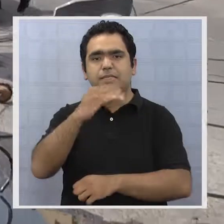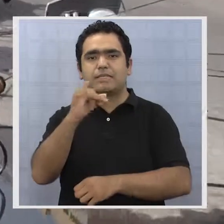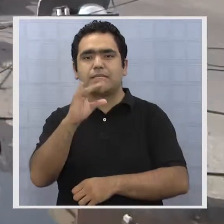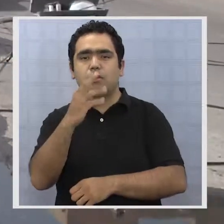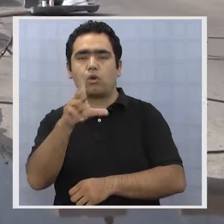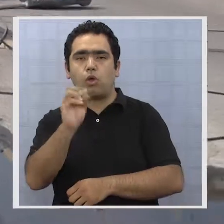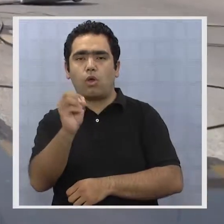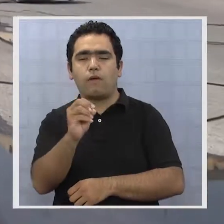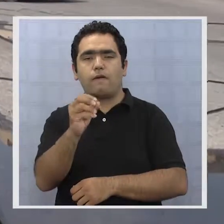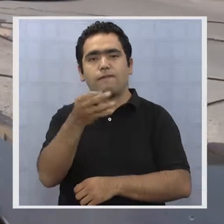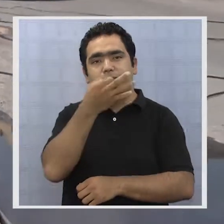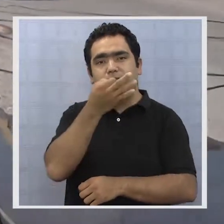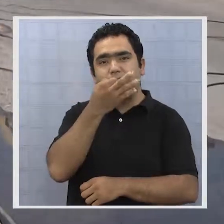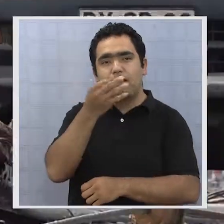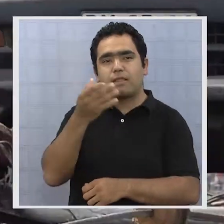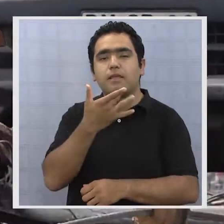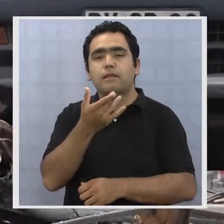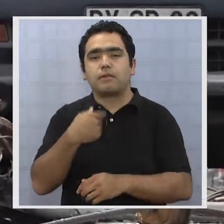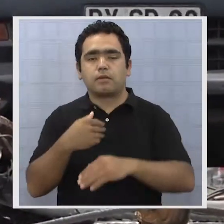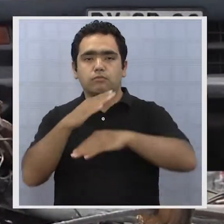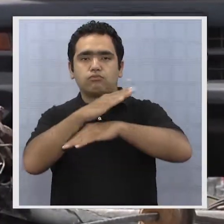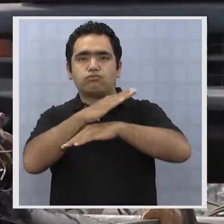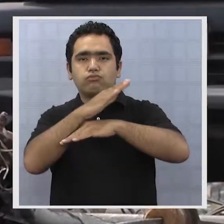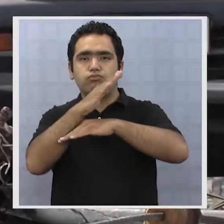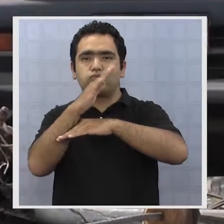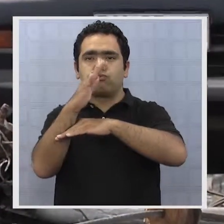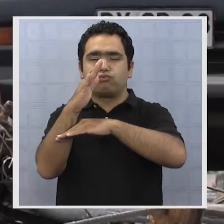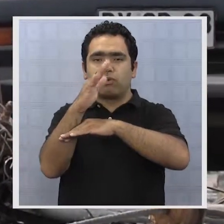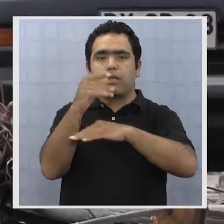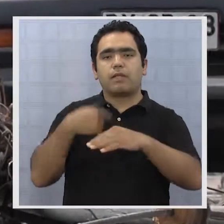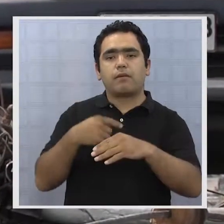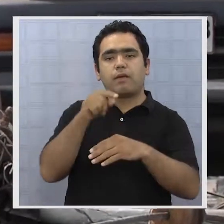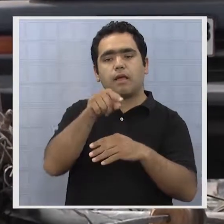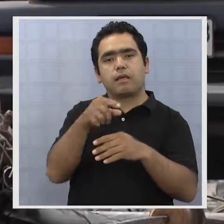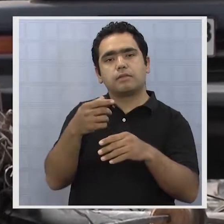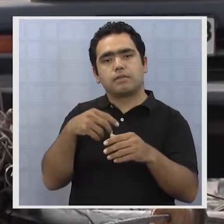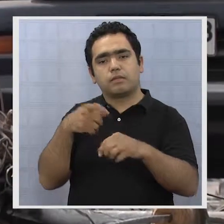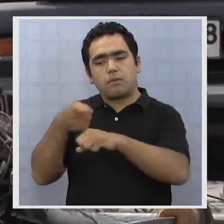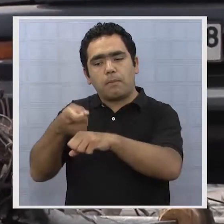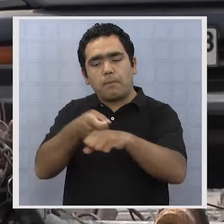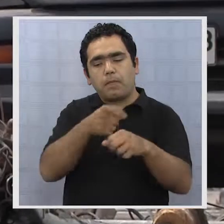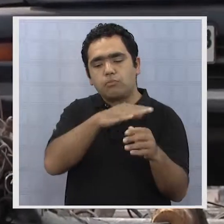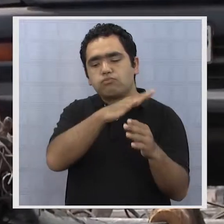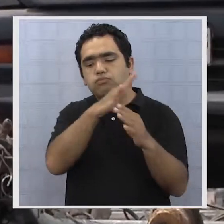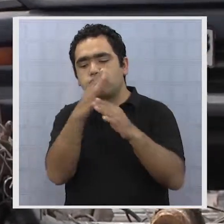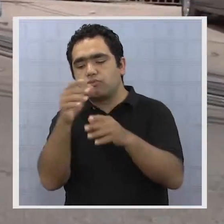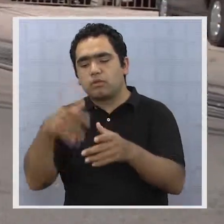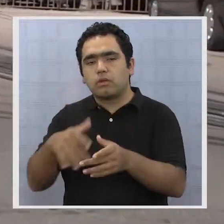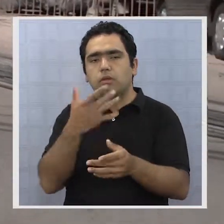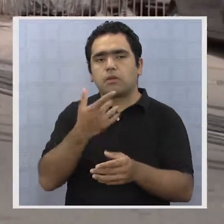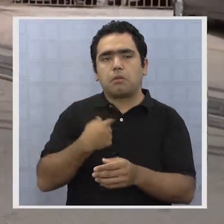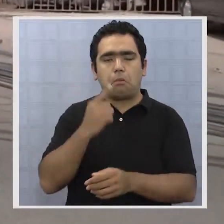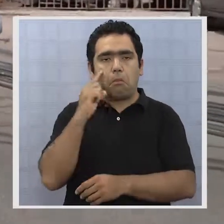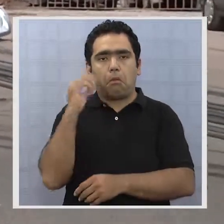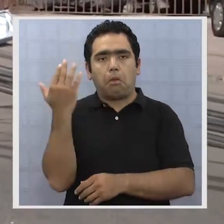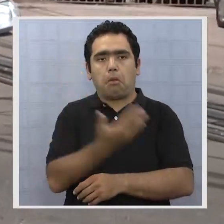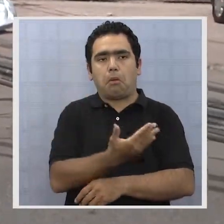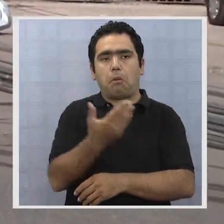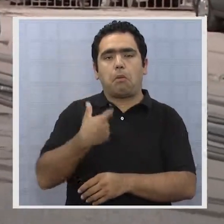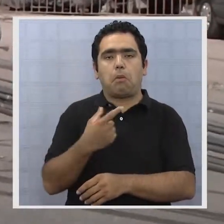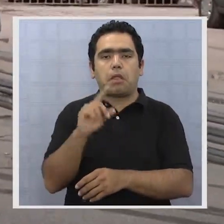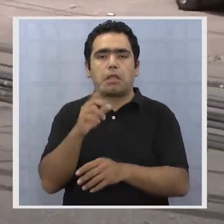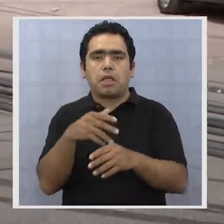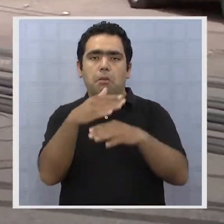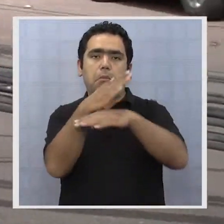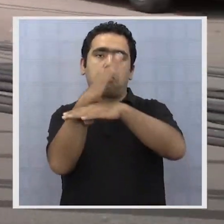echando conchuela en el pavimento para realizar algunos arreglos y su chófer no se dio cuenta que la tolva estaba alzada y comenzó a